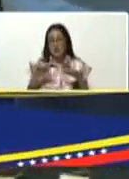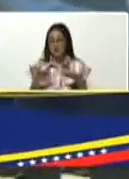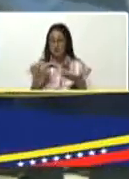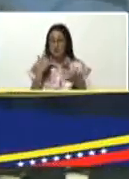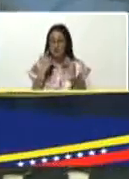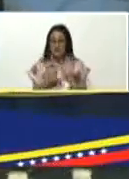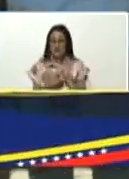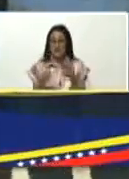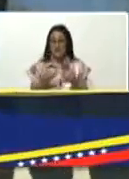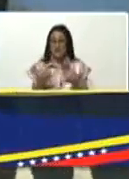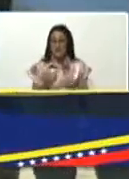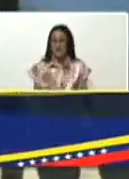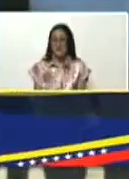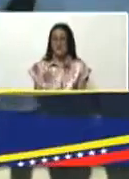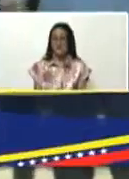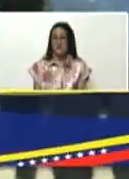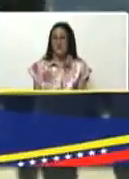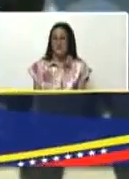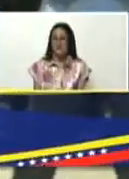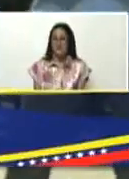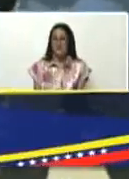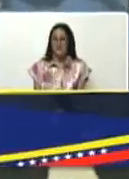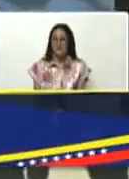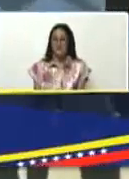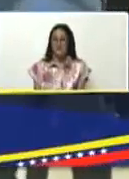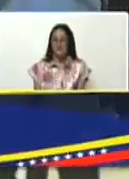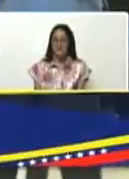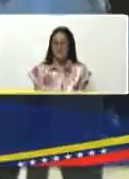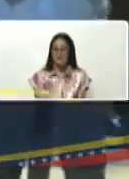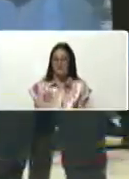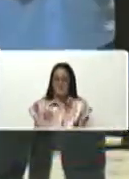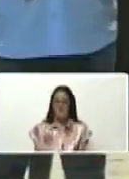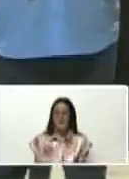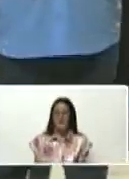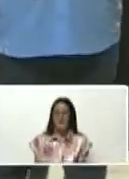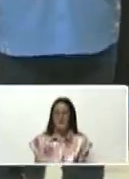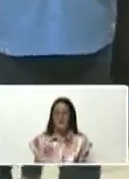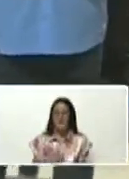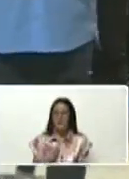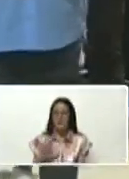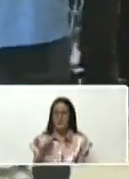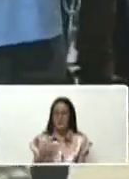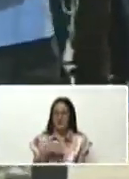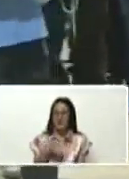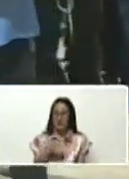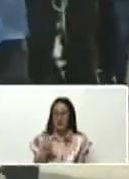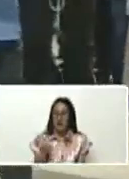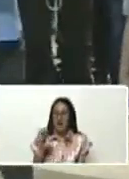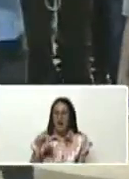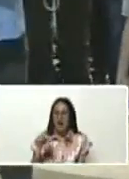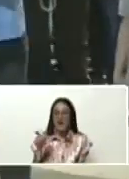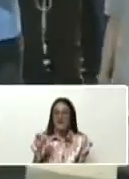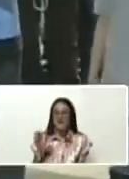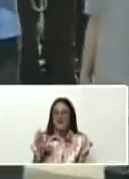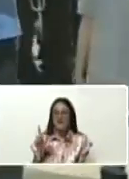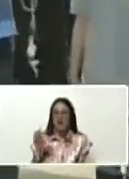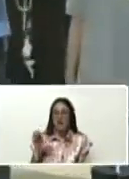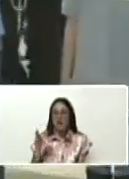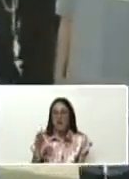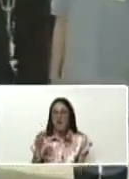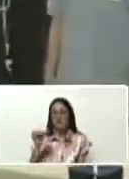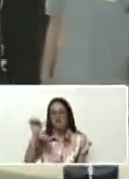muestra de que es de verdad, miren. Ahí está. Yo quisiera que el señor Angelo Pluccino, le